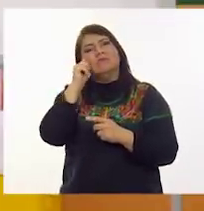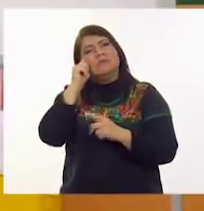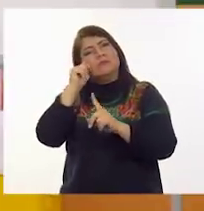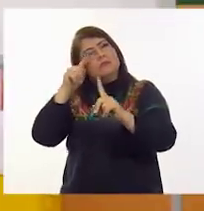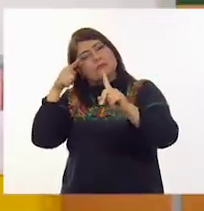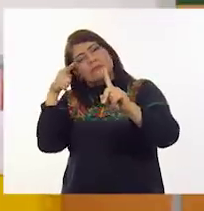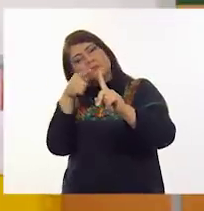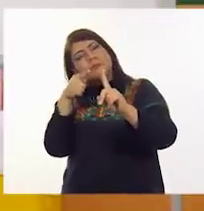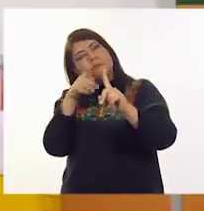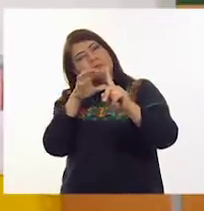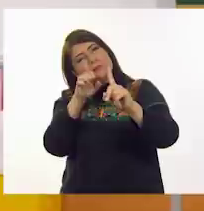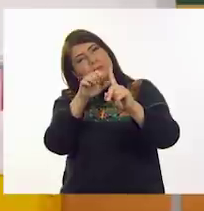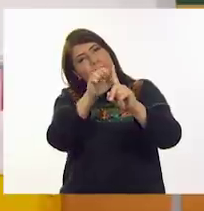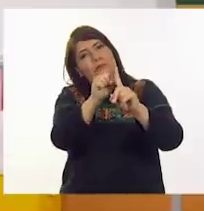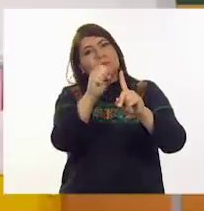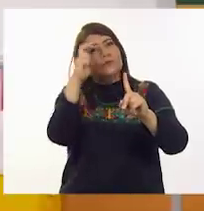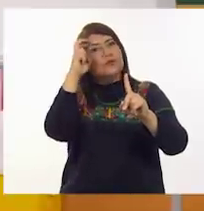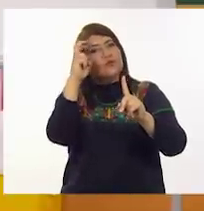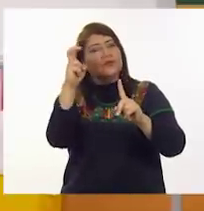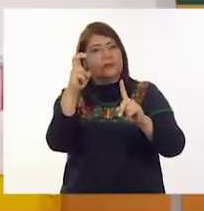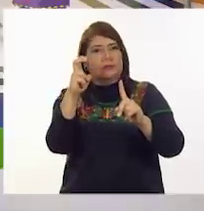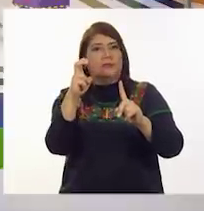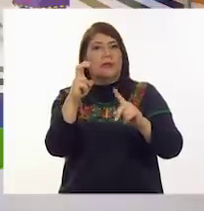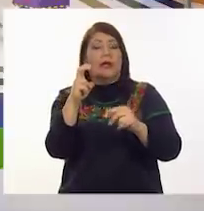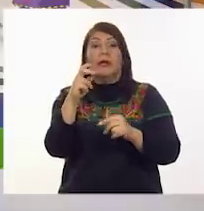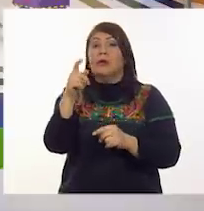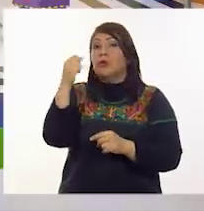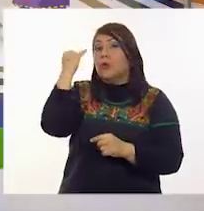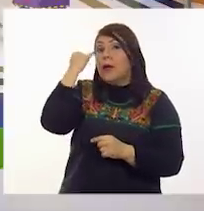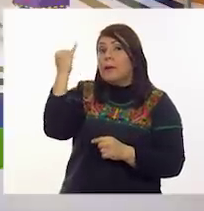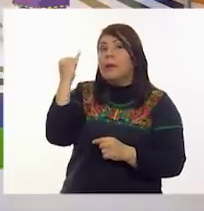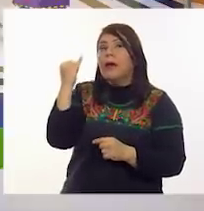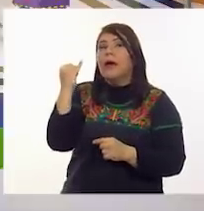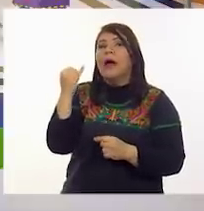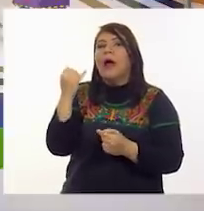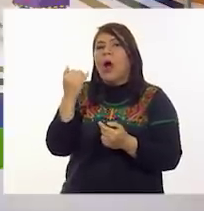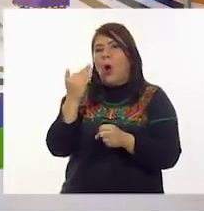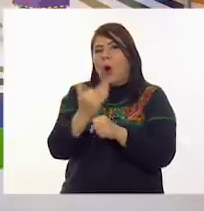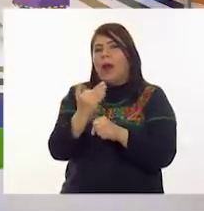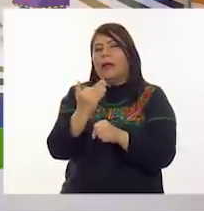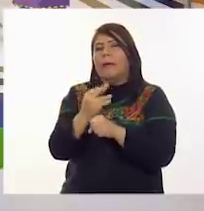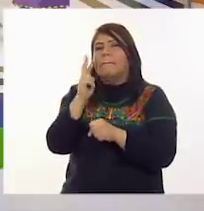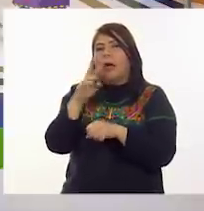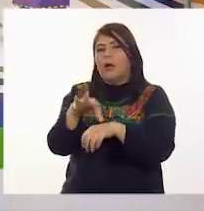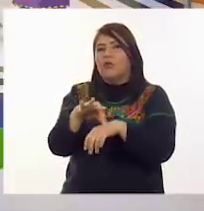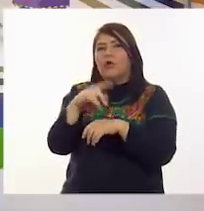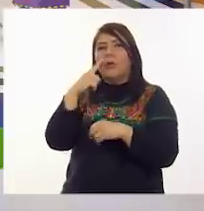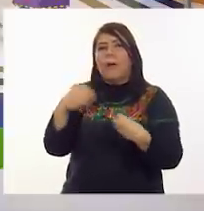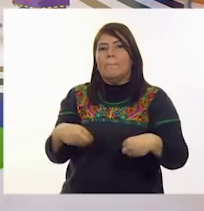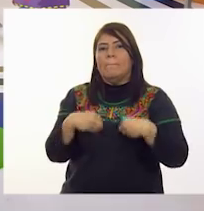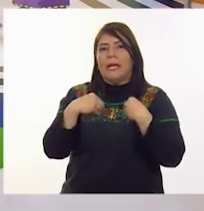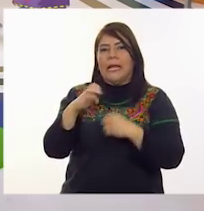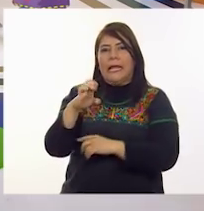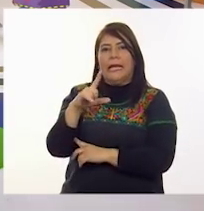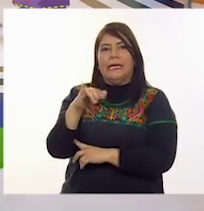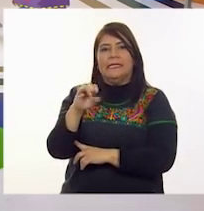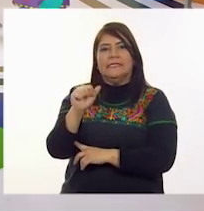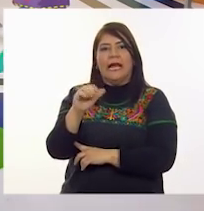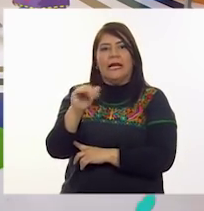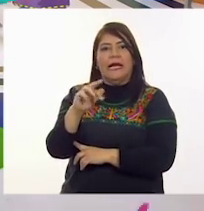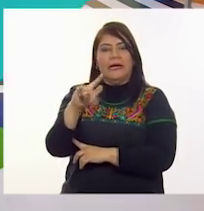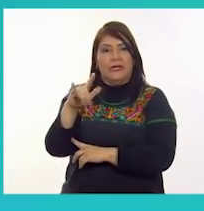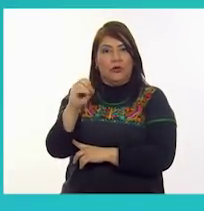se propone. ¿Qué te parece si ahora vemos un poco más de la vida de Elisa a través de este